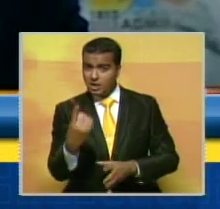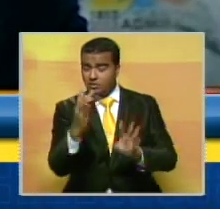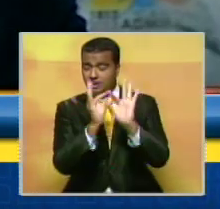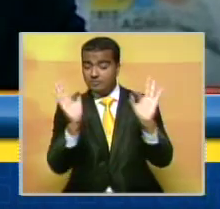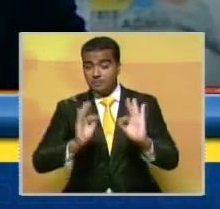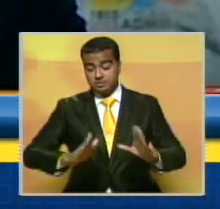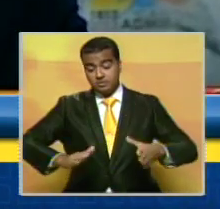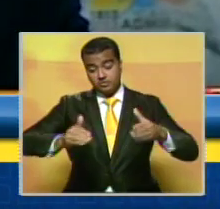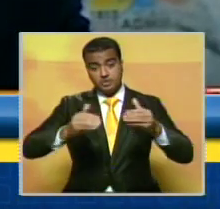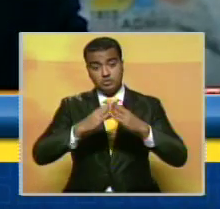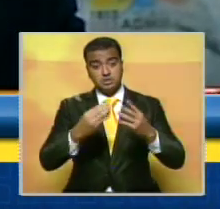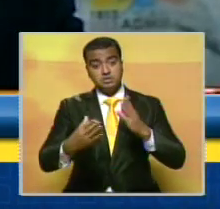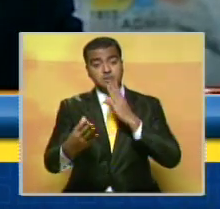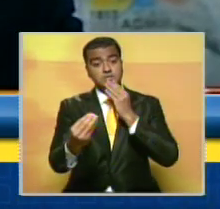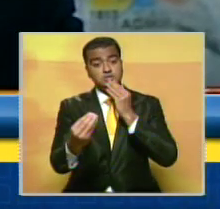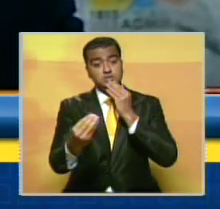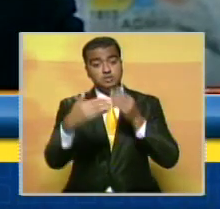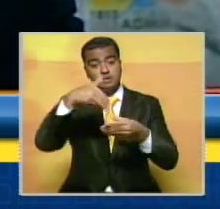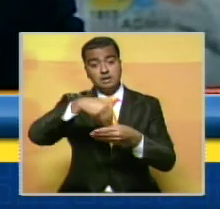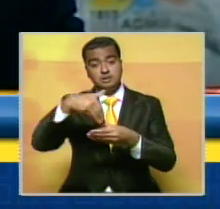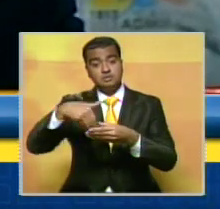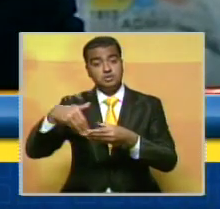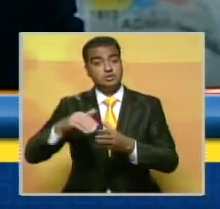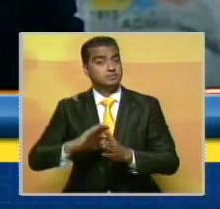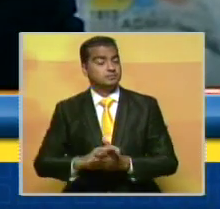de resolver eso es a través de unas elecciones.